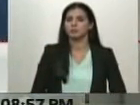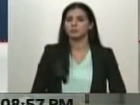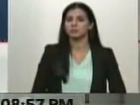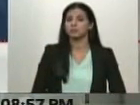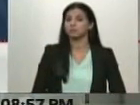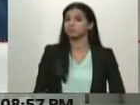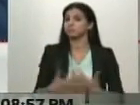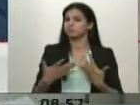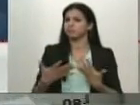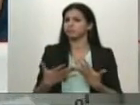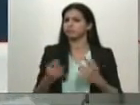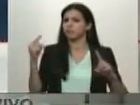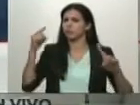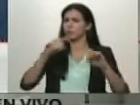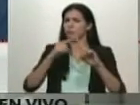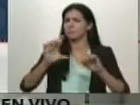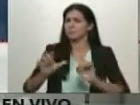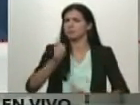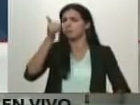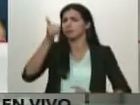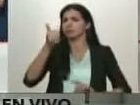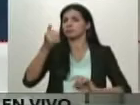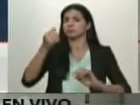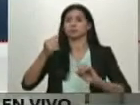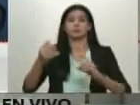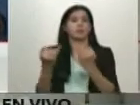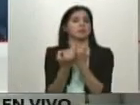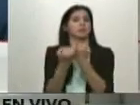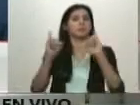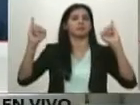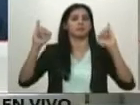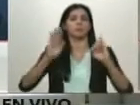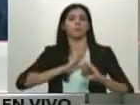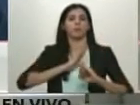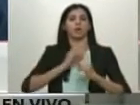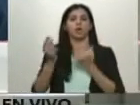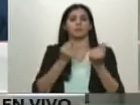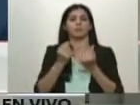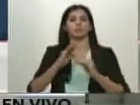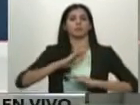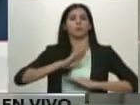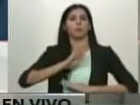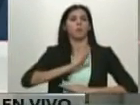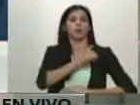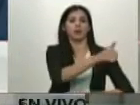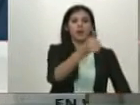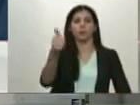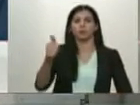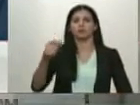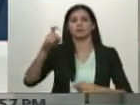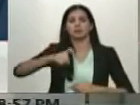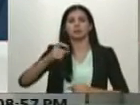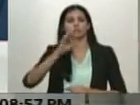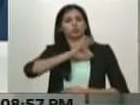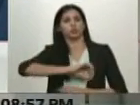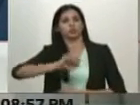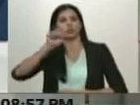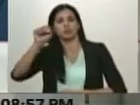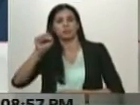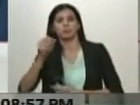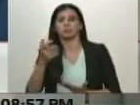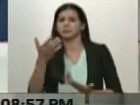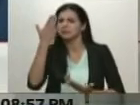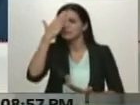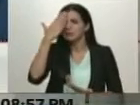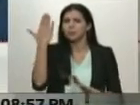en función de un gran objetivo nacional, la independencia económica, la satisfacción de necesidades y el socialismo, en lo social. Porque aquí se